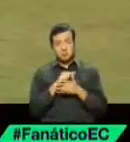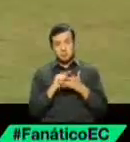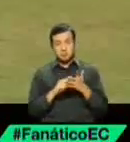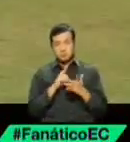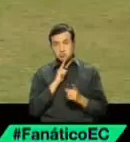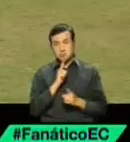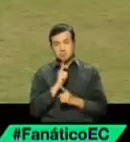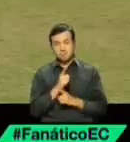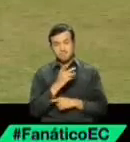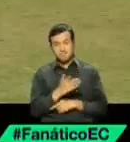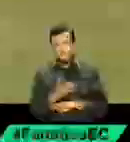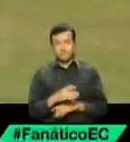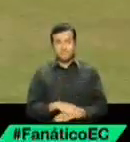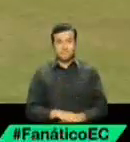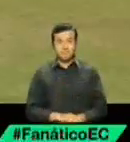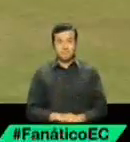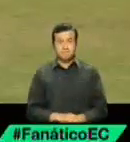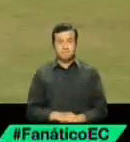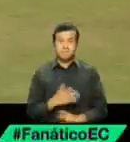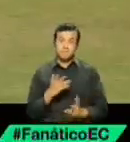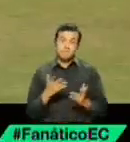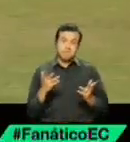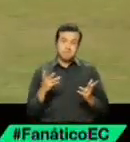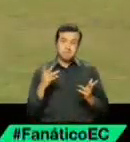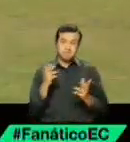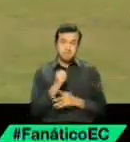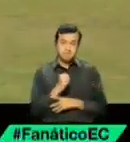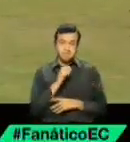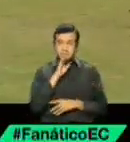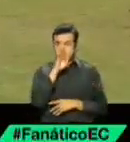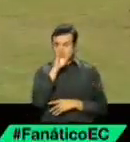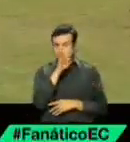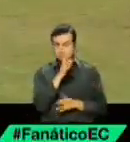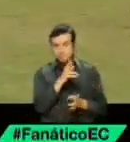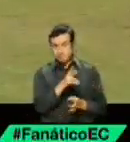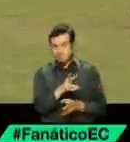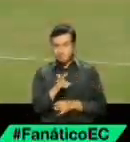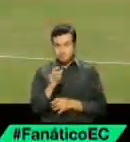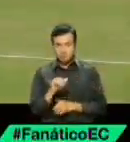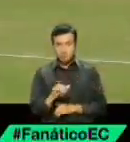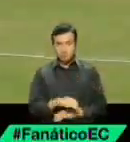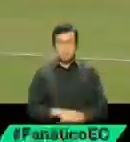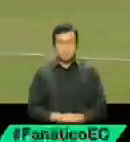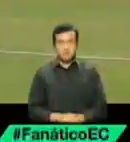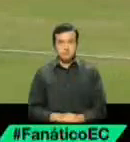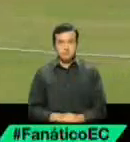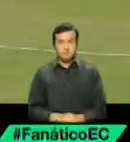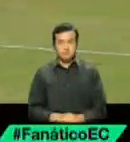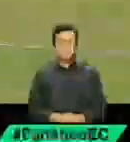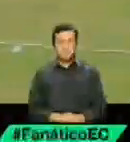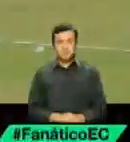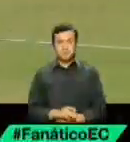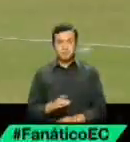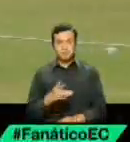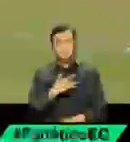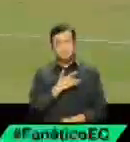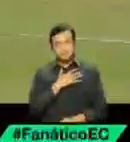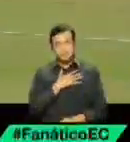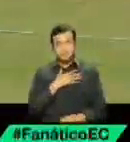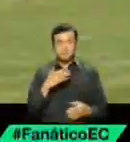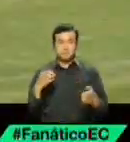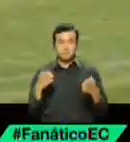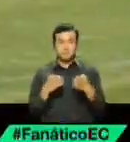bien, capaz y eso se tapa un poco, siempre ha sido así. Y hoy por hoy no va a ser la excepción, lastimosamente el